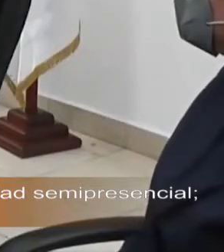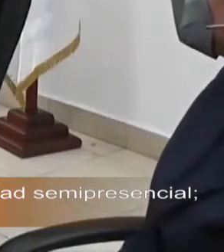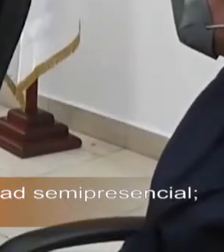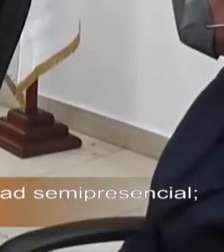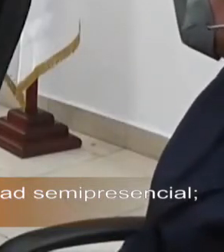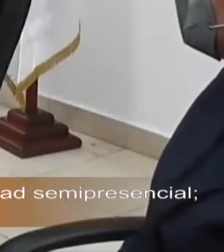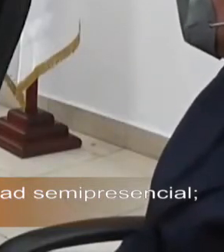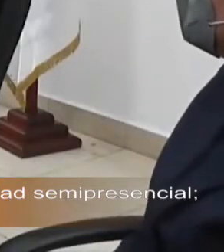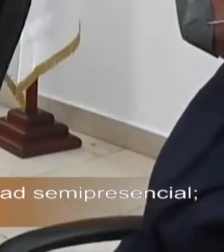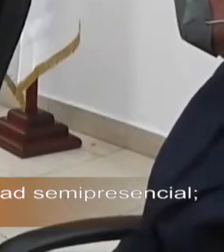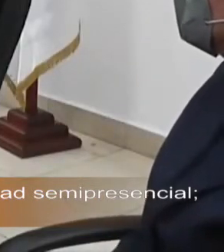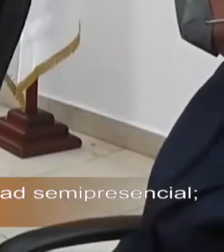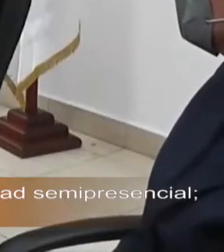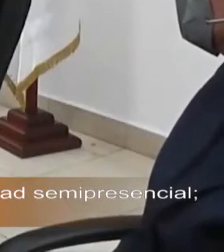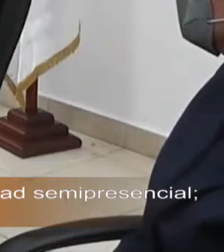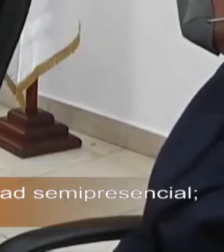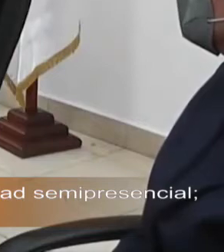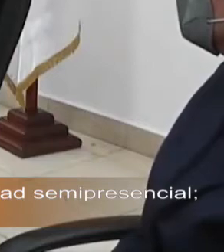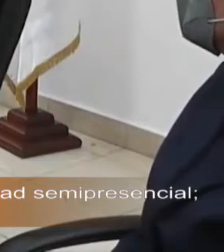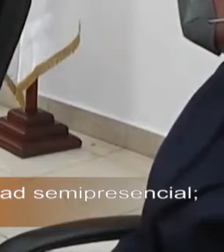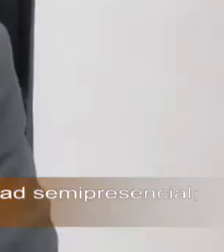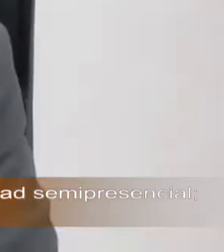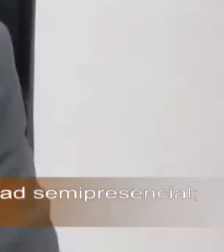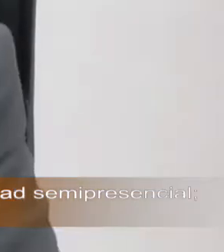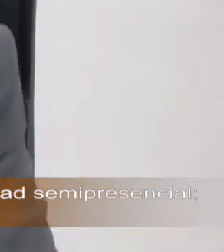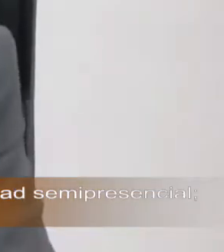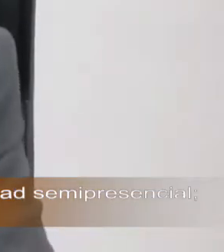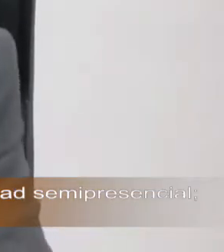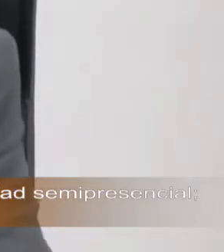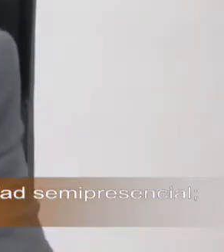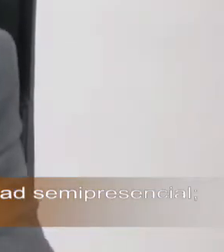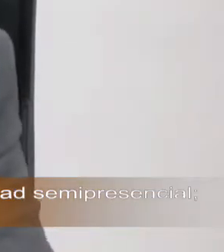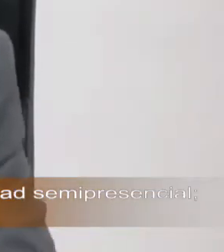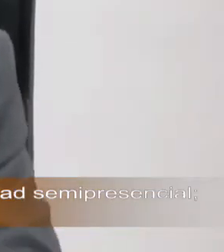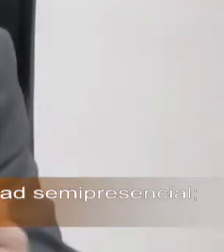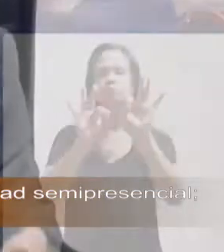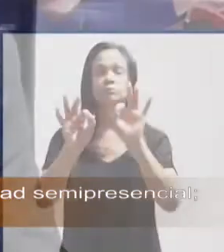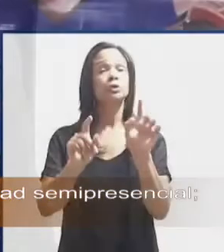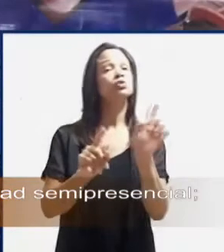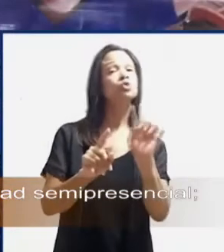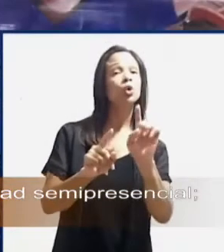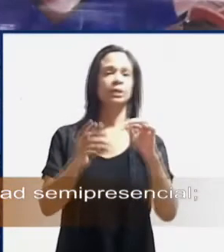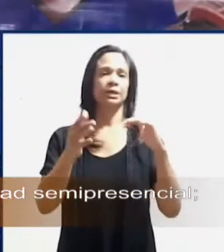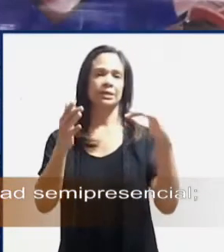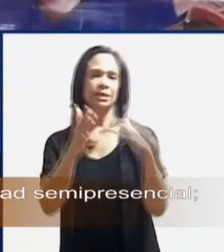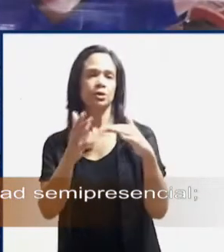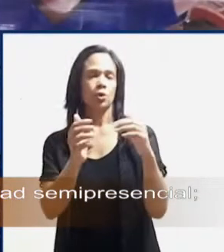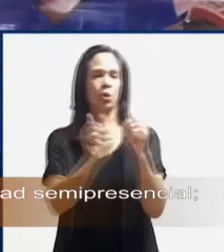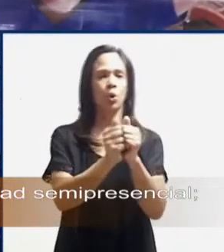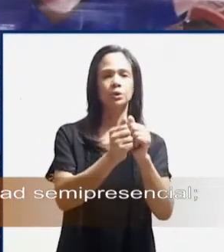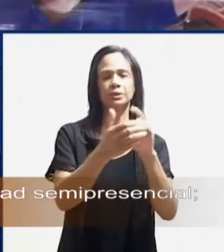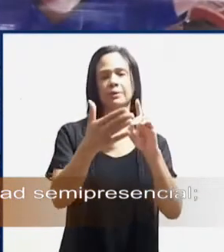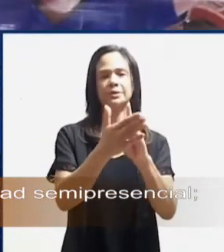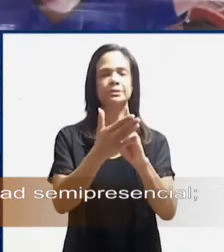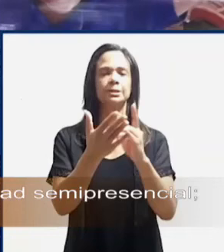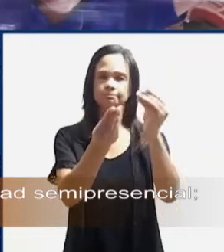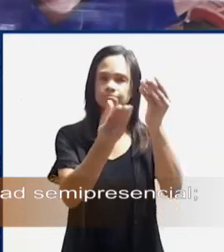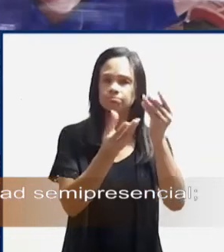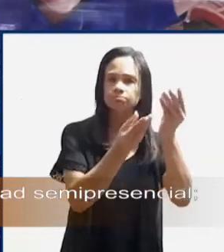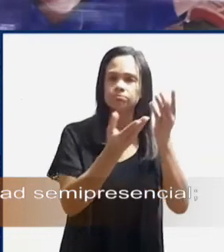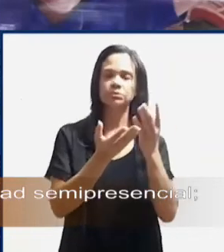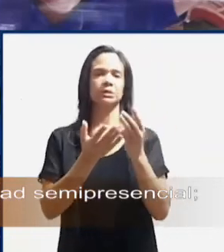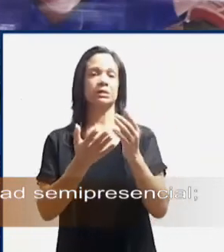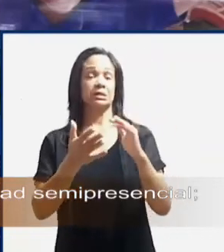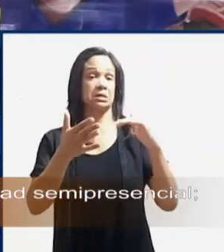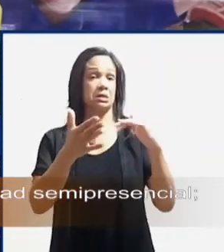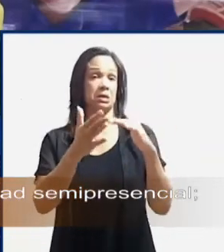25 puntos 25 por ciento en un caso extraño peñón de barahona un lugar aislado y